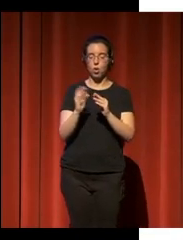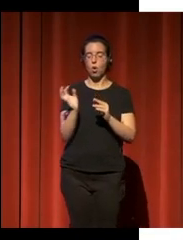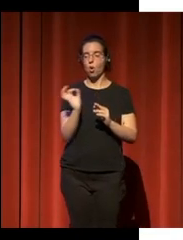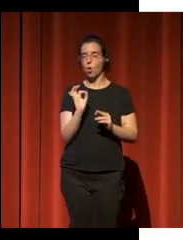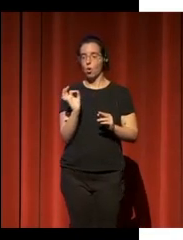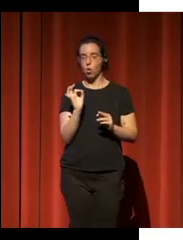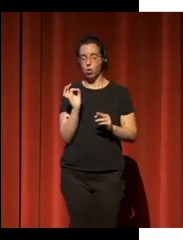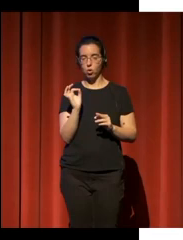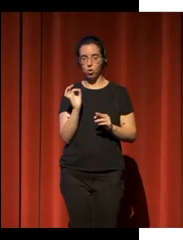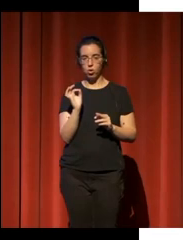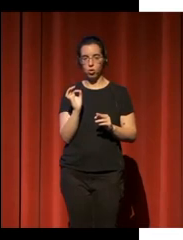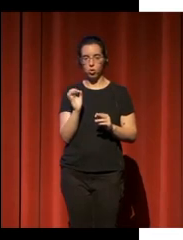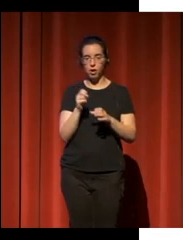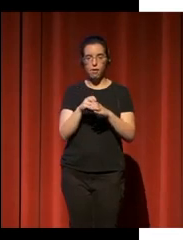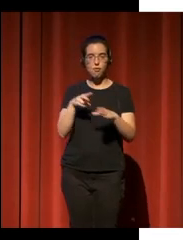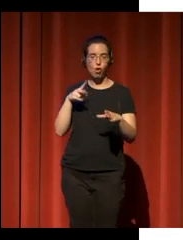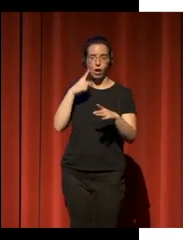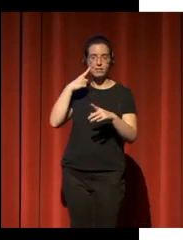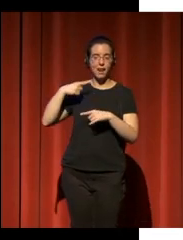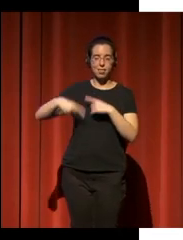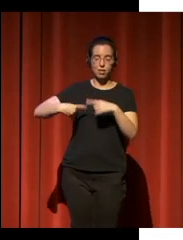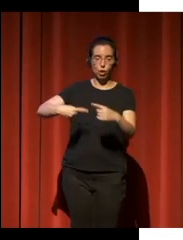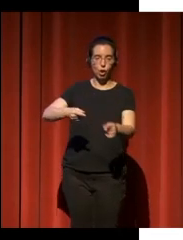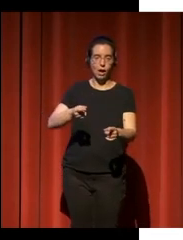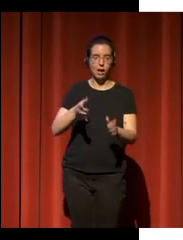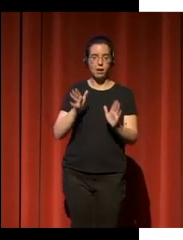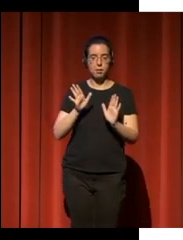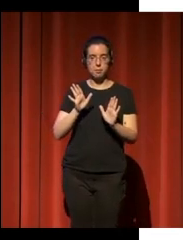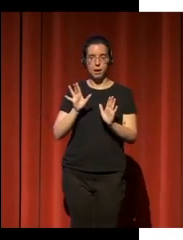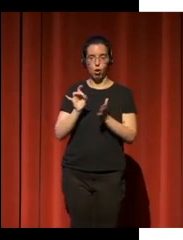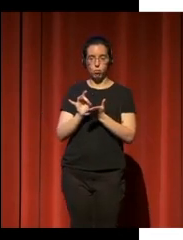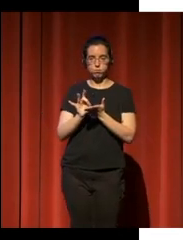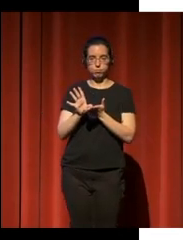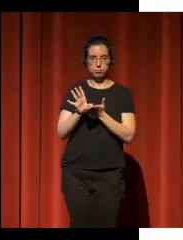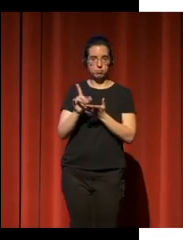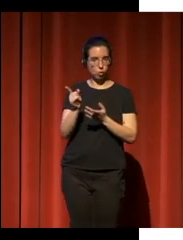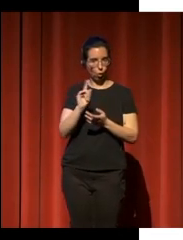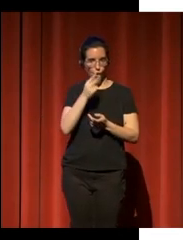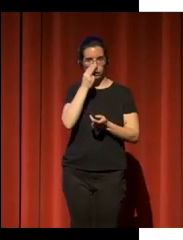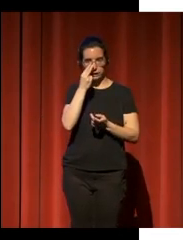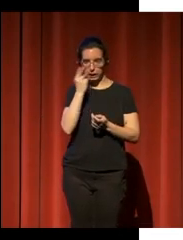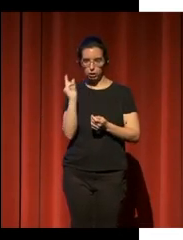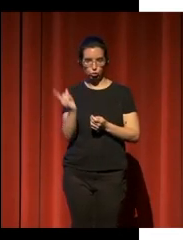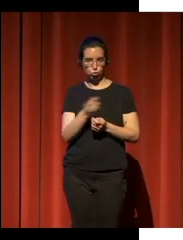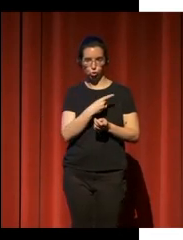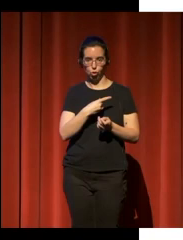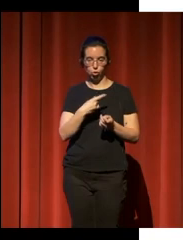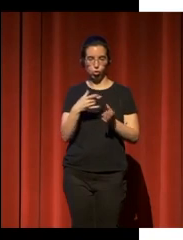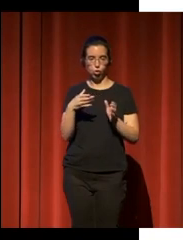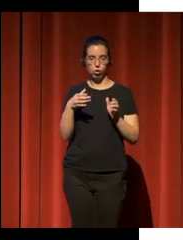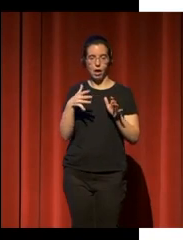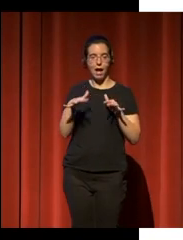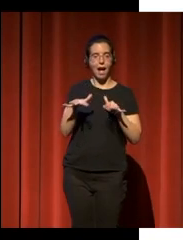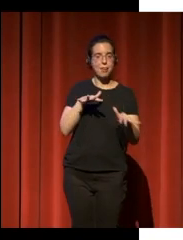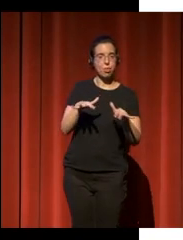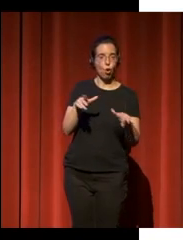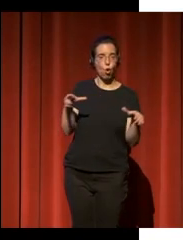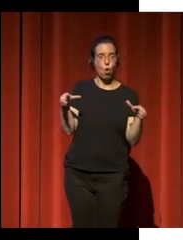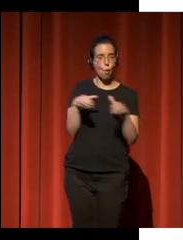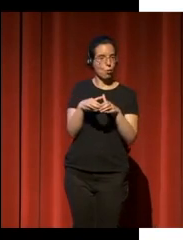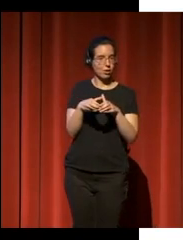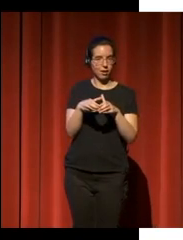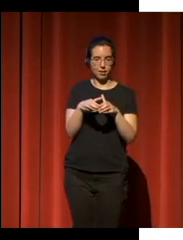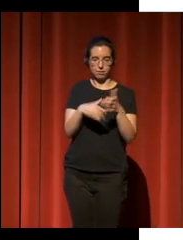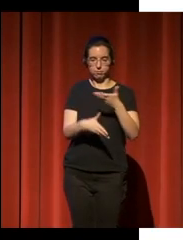enfoque más tradicional Pero no por ello exento de de interés de la de la acción comunitaria vale sobre